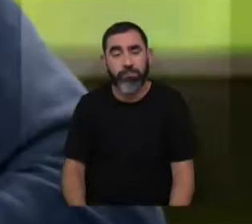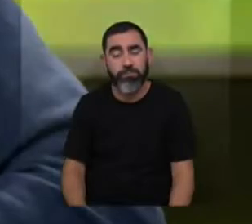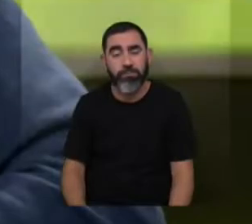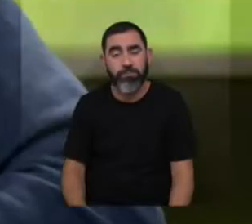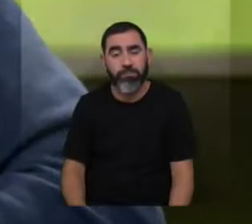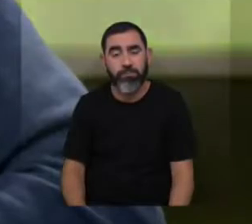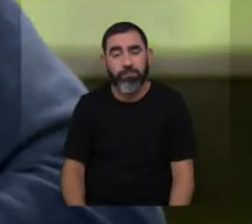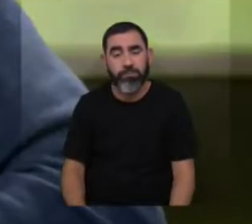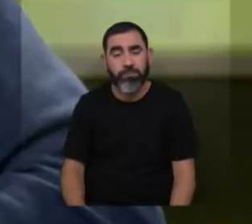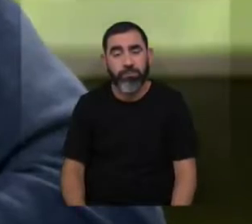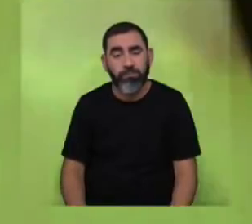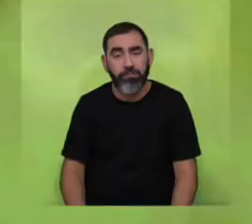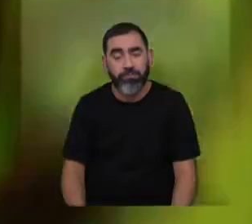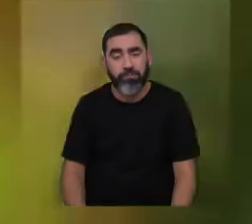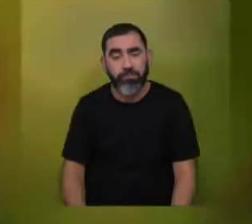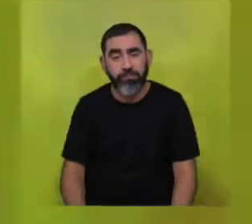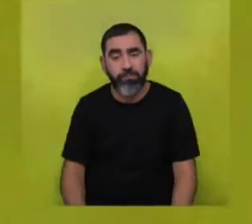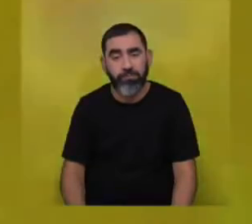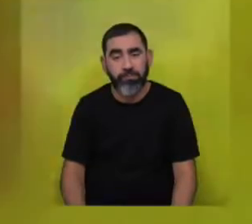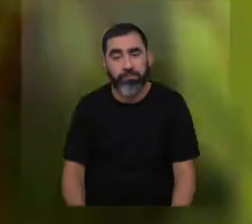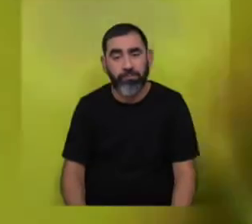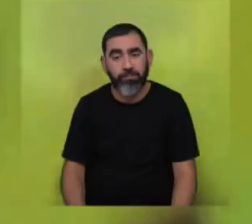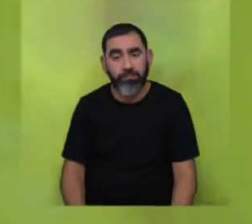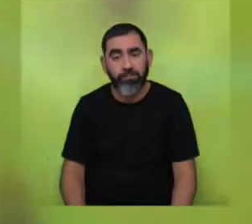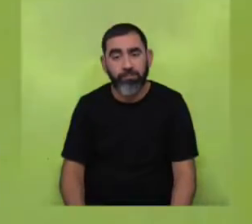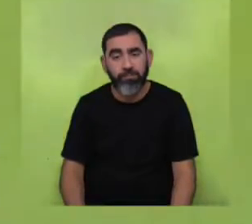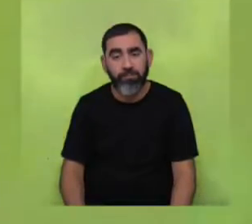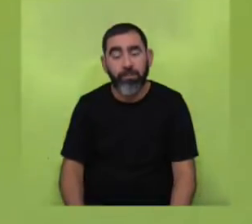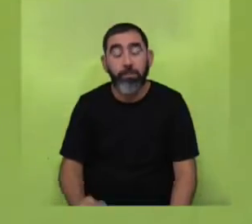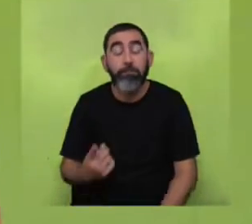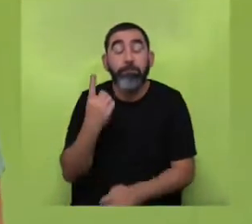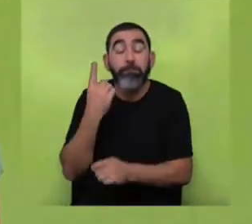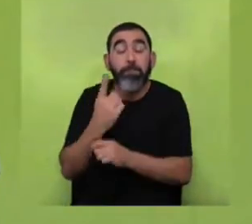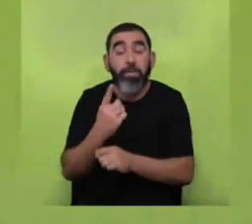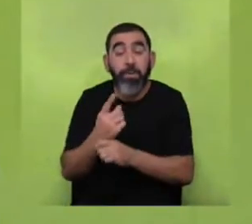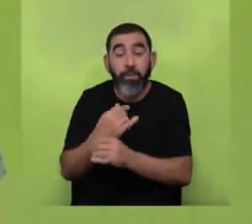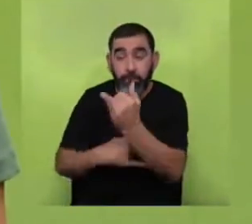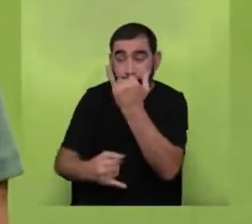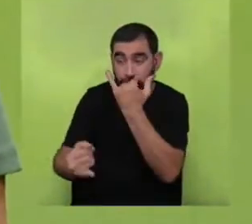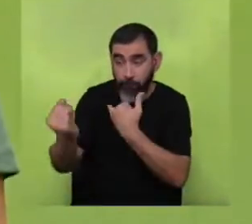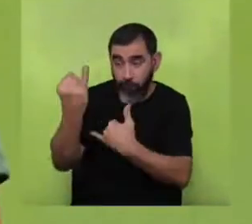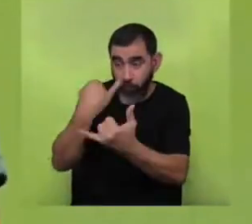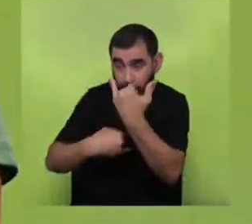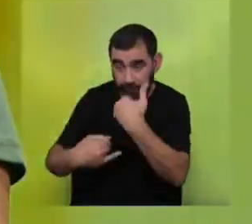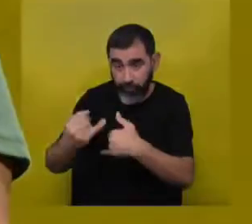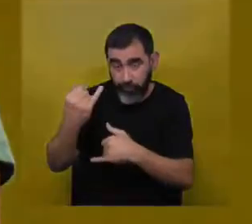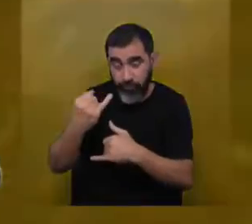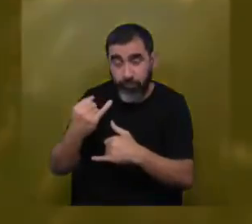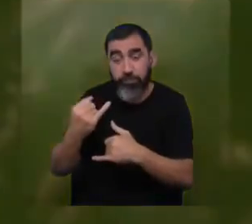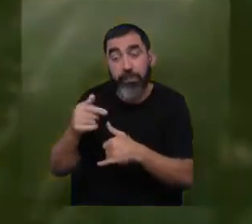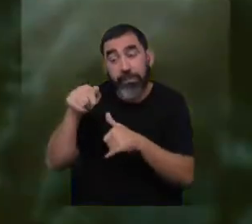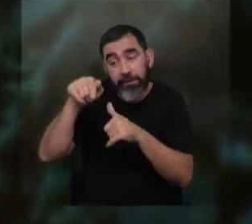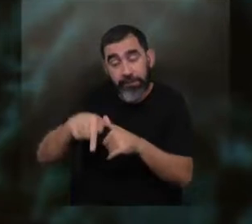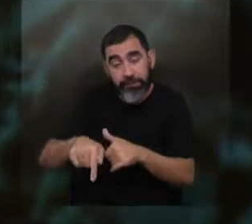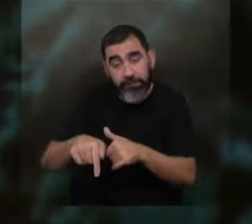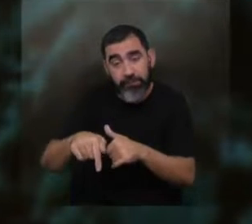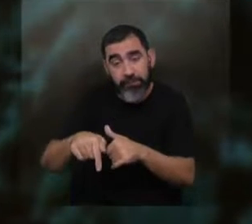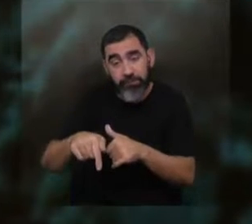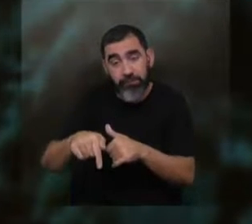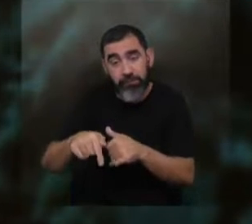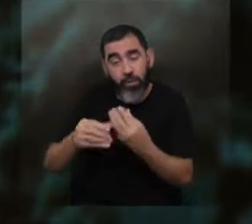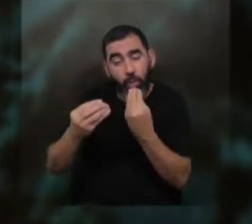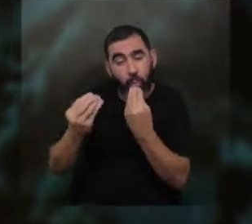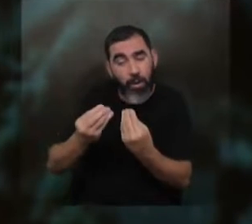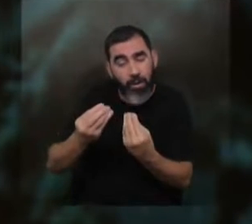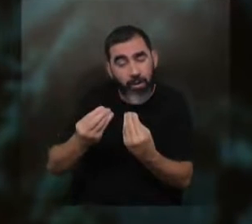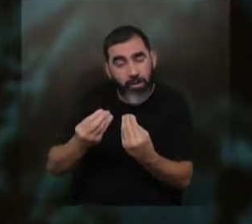camino? Bueno, en ese caso, sí, lo primero que se hace al recibir la información es ahí empezar a diseminarla, a ver